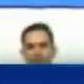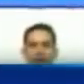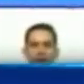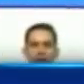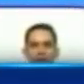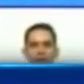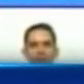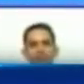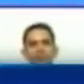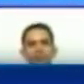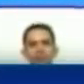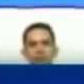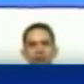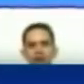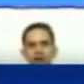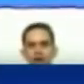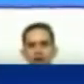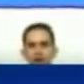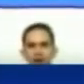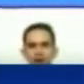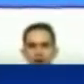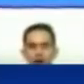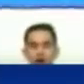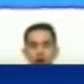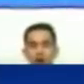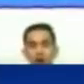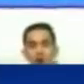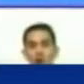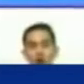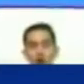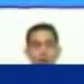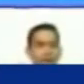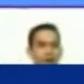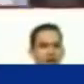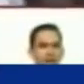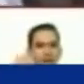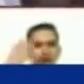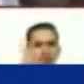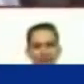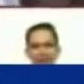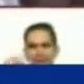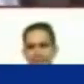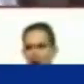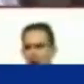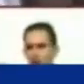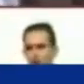presidente de la Comisión Nacional de Banca y Seguro, Marcio Sierra,